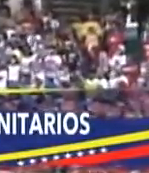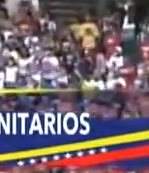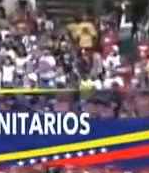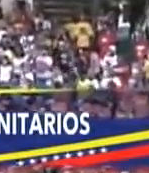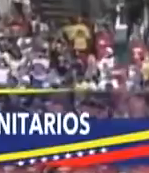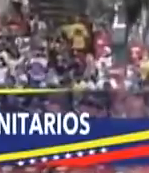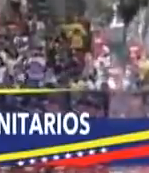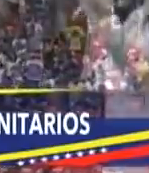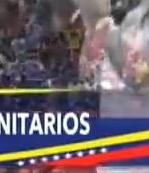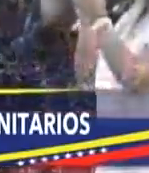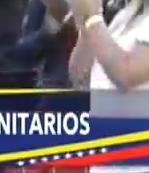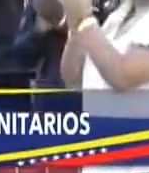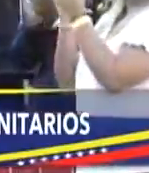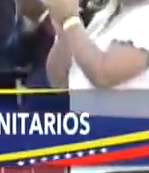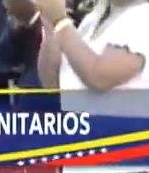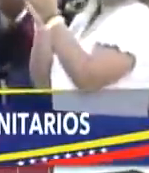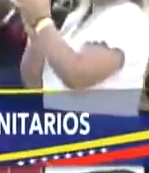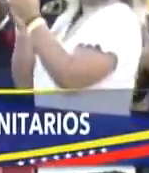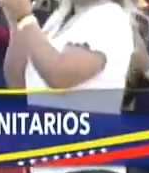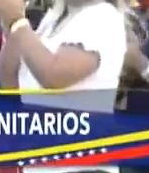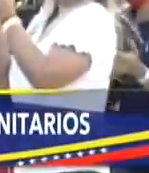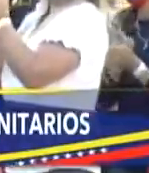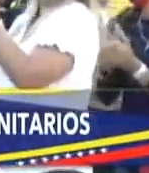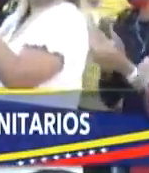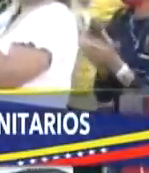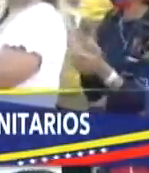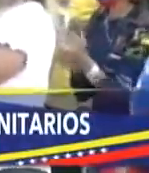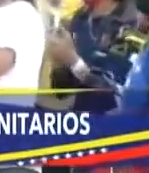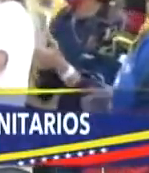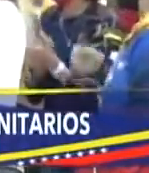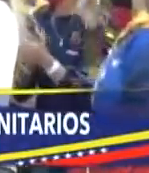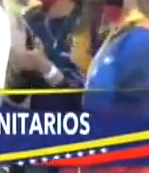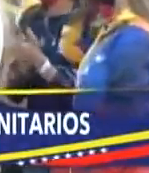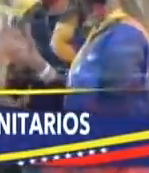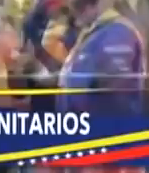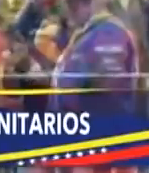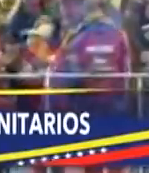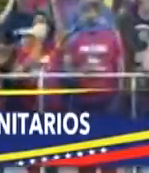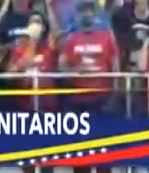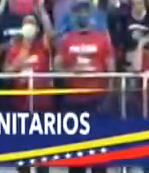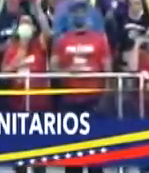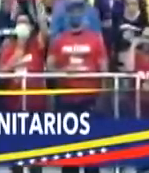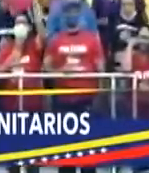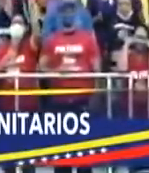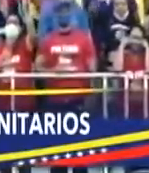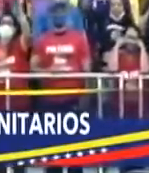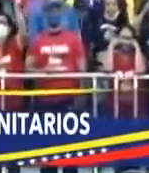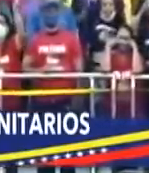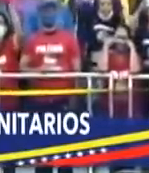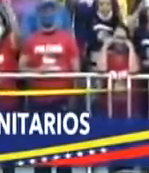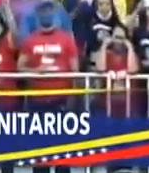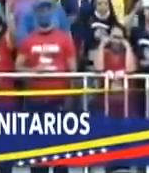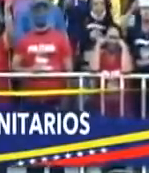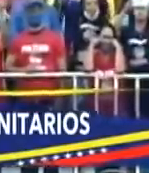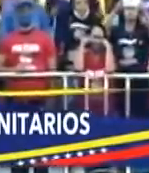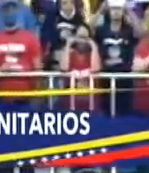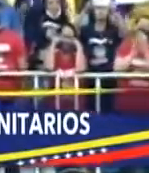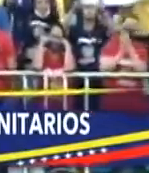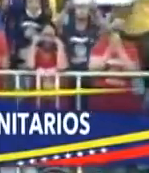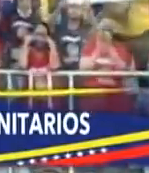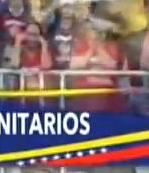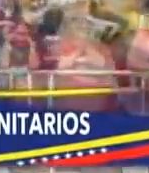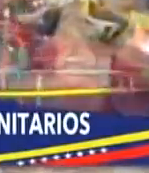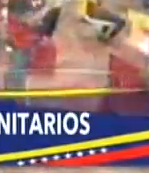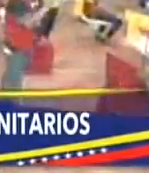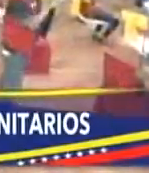y lideresas que se ponen al frente de toda esta gran batalla de una gestión social, política,